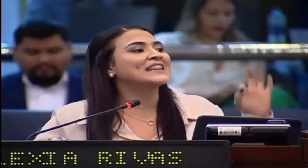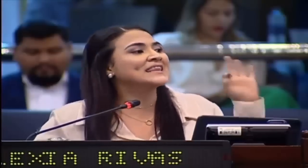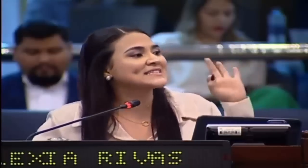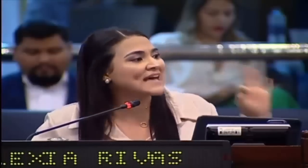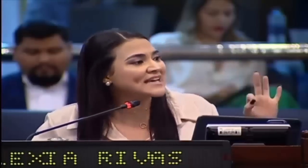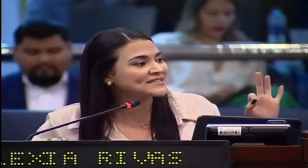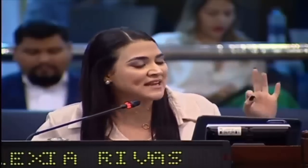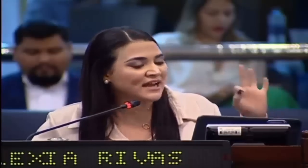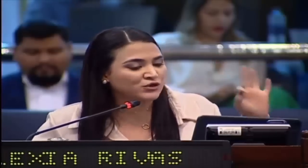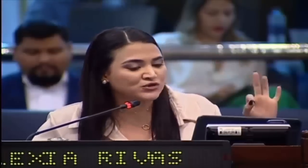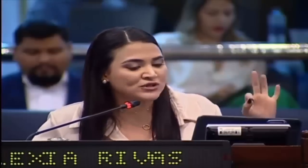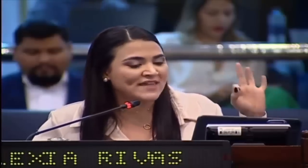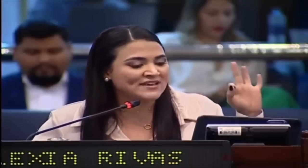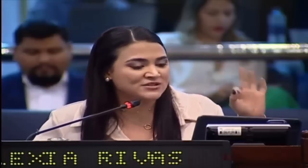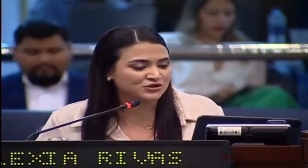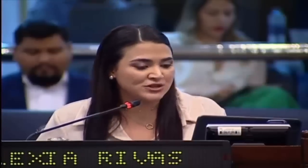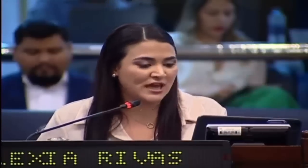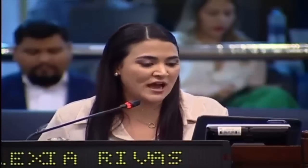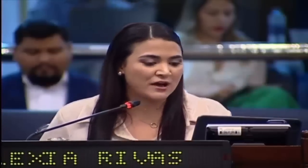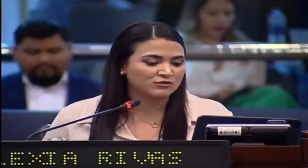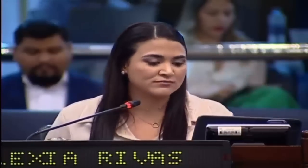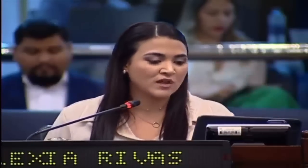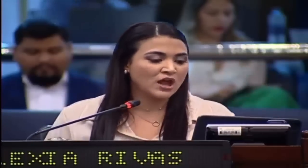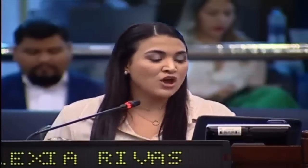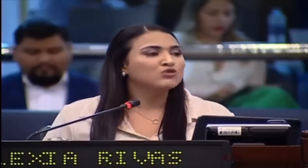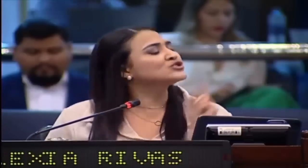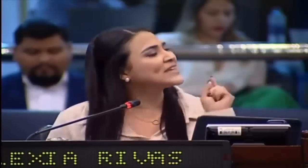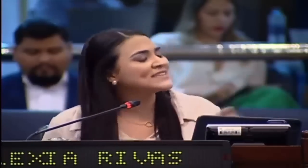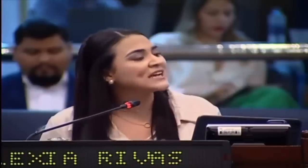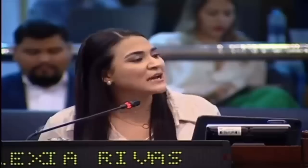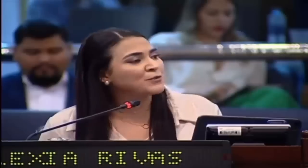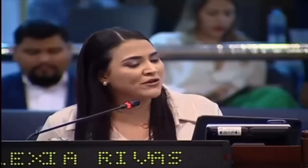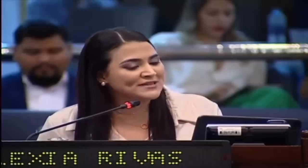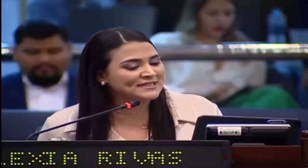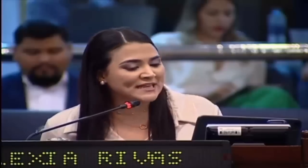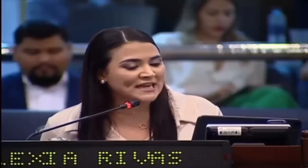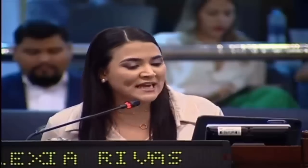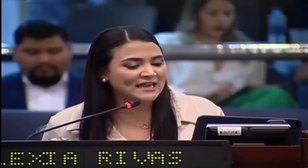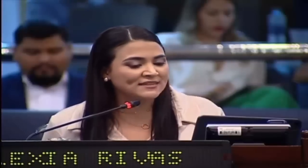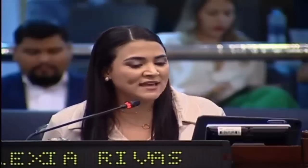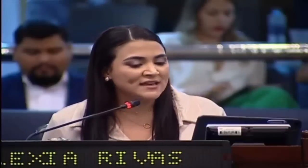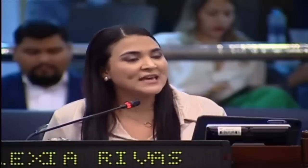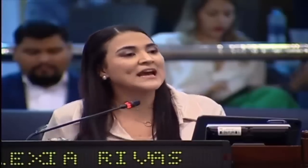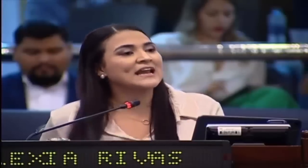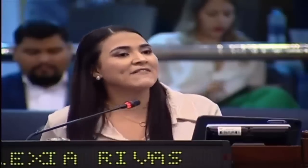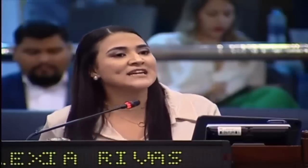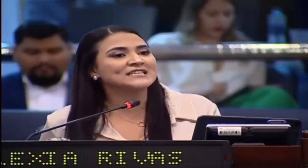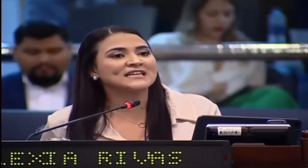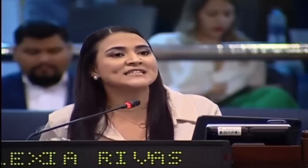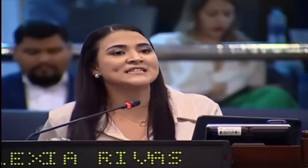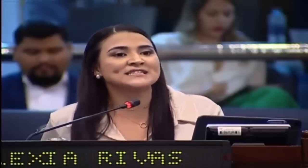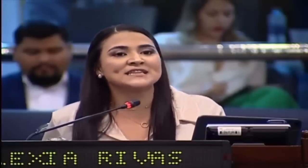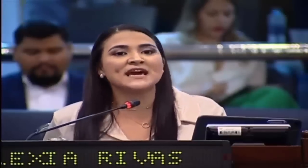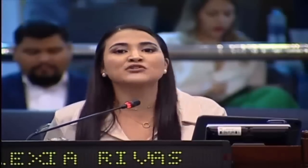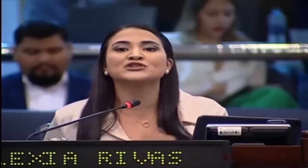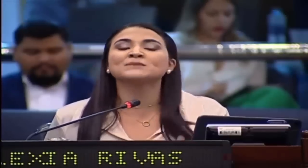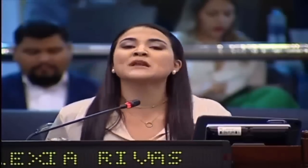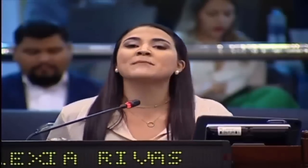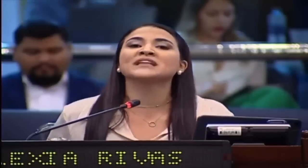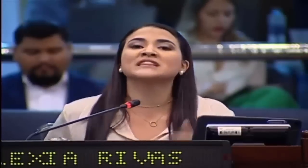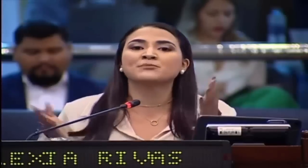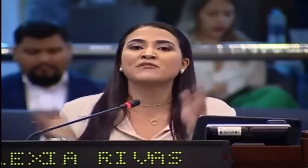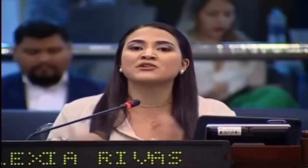arreglar el desastre que ustedes nos dejaron. Usted dice que el pueblo es inteligente y a la vez les dice